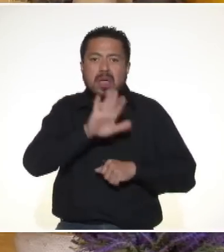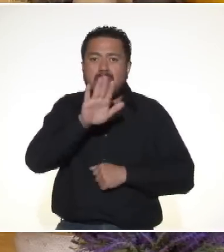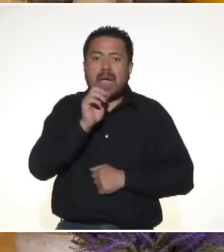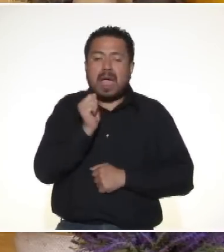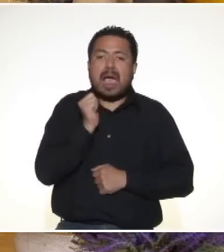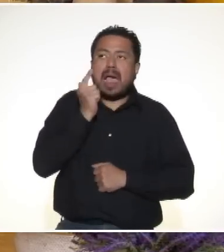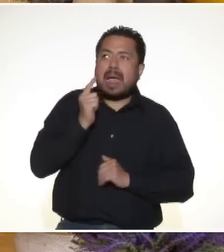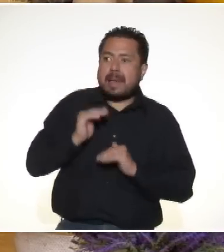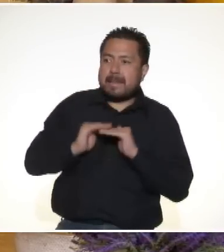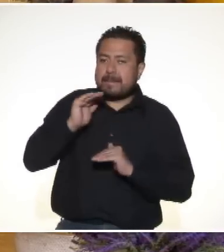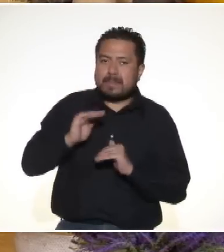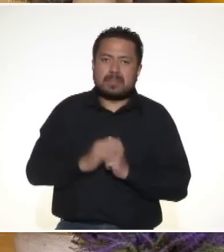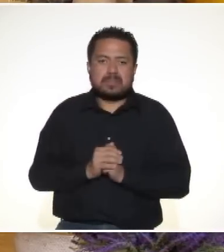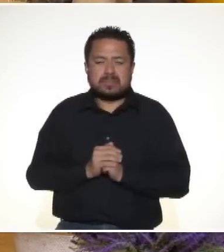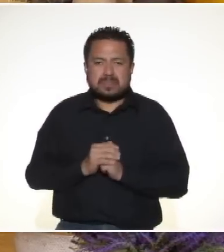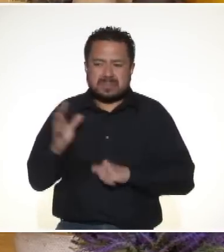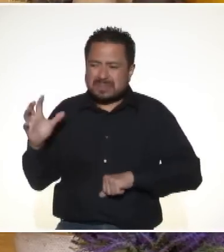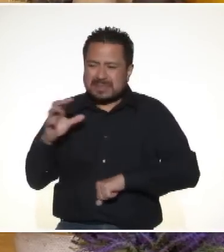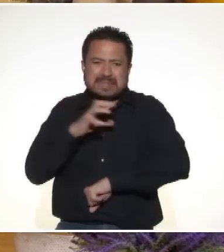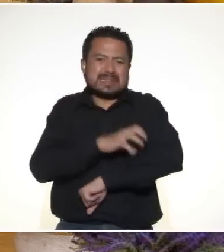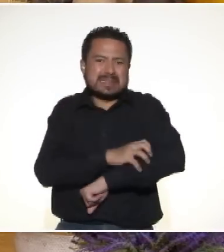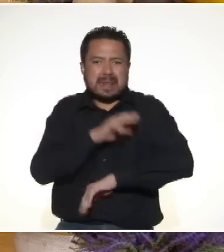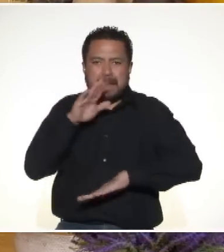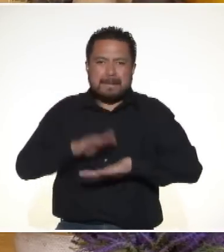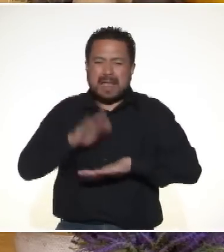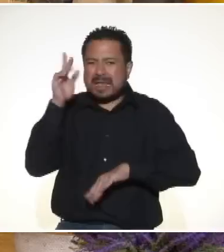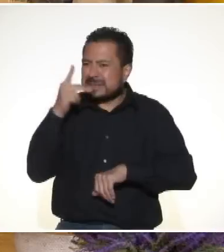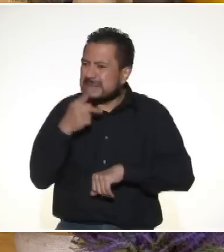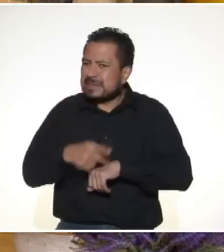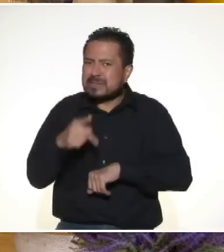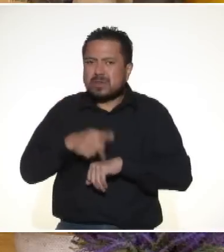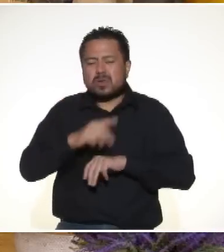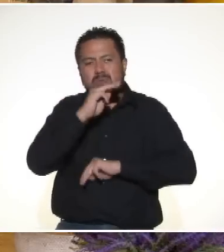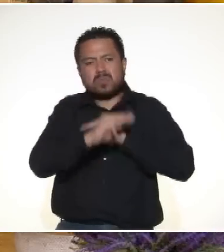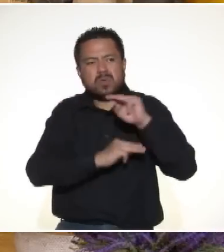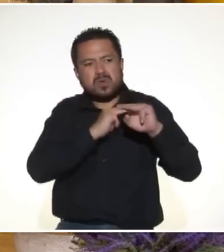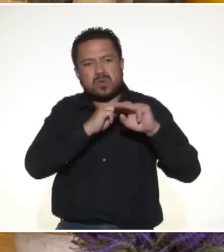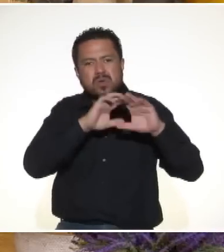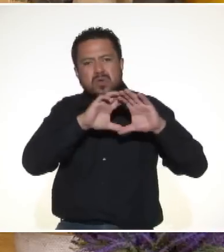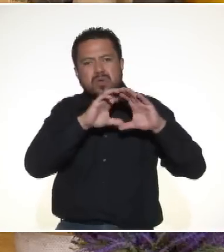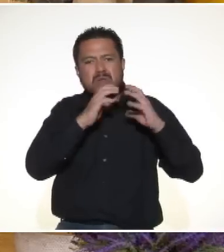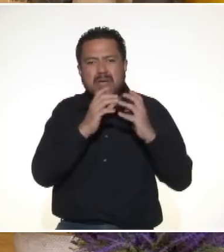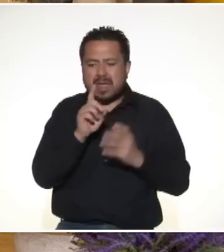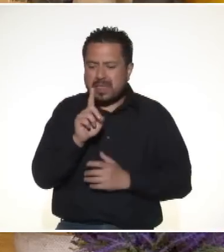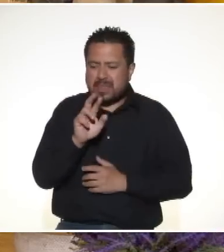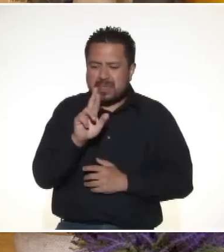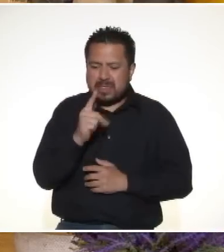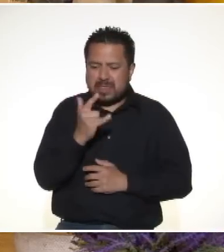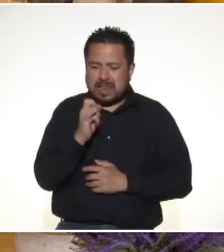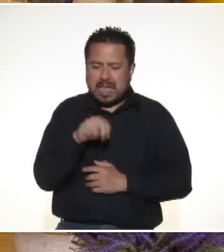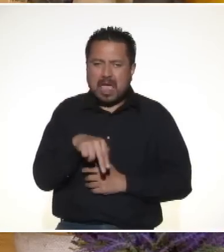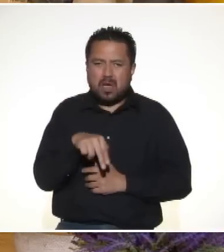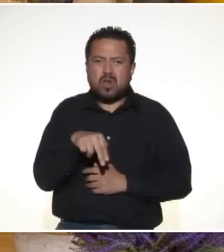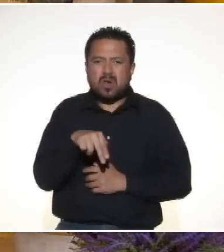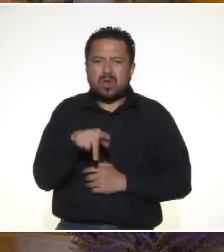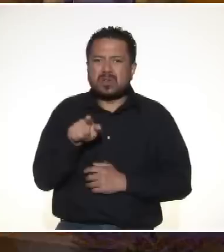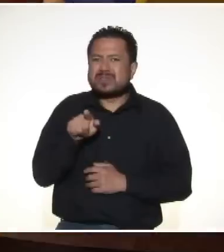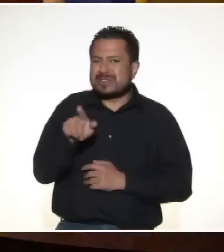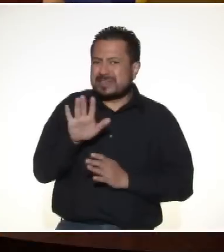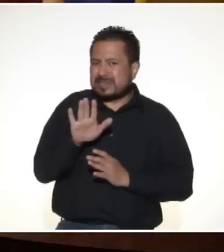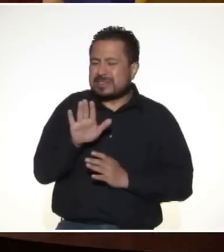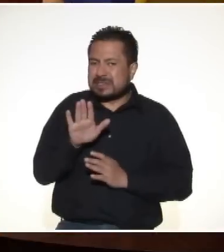cosa. De las mordeduras creo que más peligrosas que existen en el mundo es la del dragón de Komodo, que espero que nunca te muerda uno porque no creo que la